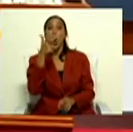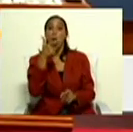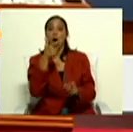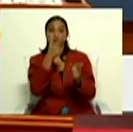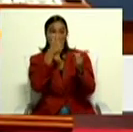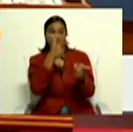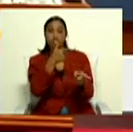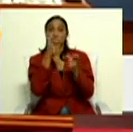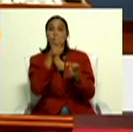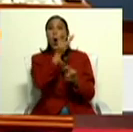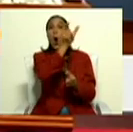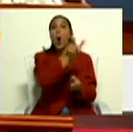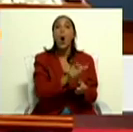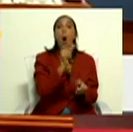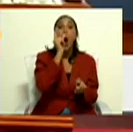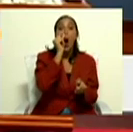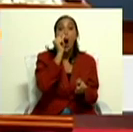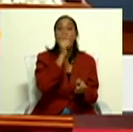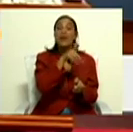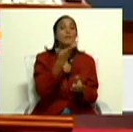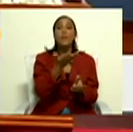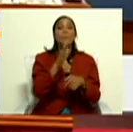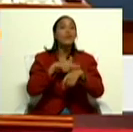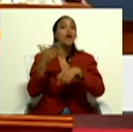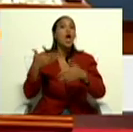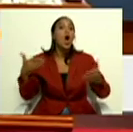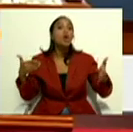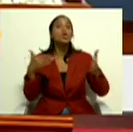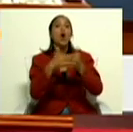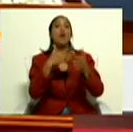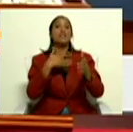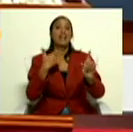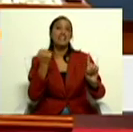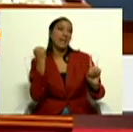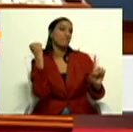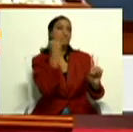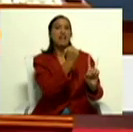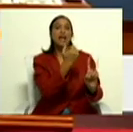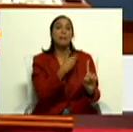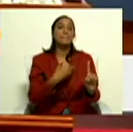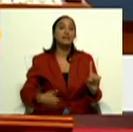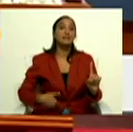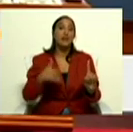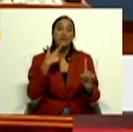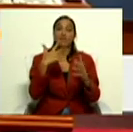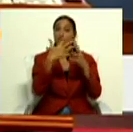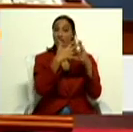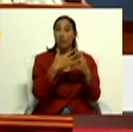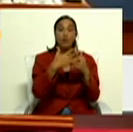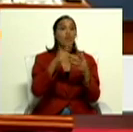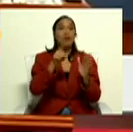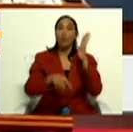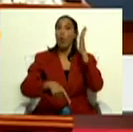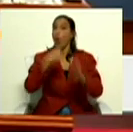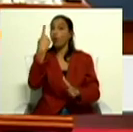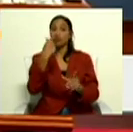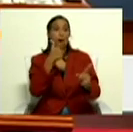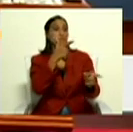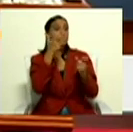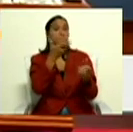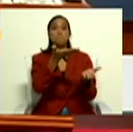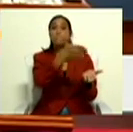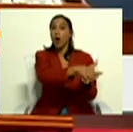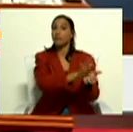amenazas. Aquí nosotros no aplicamos la pena de muerte. Nosotros vamos a un juicio. Ellos se van a defender, pero si